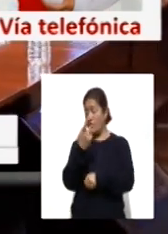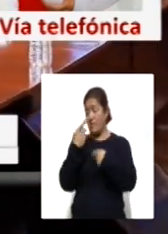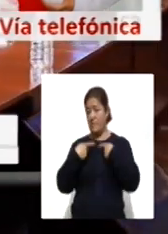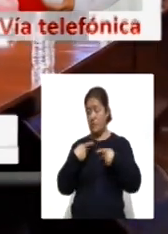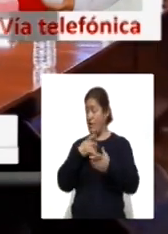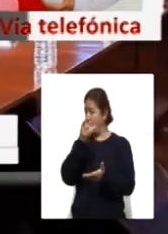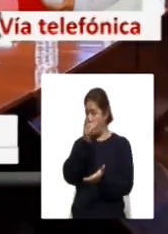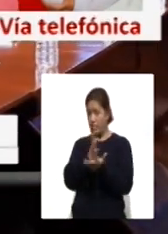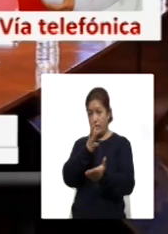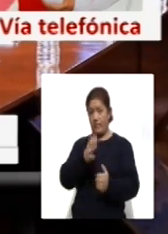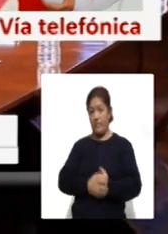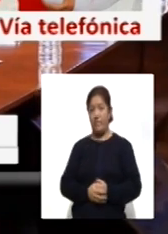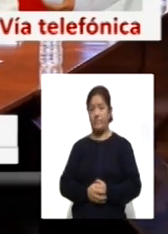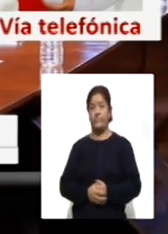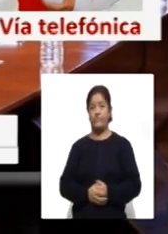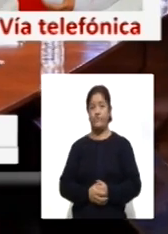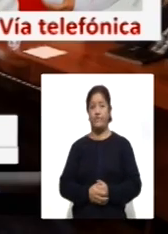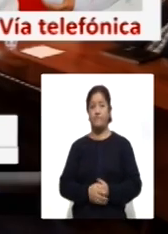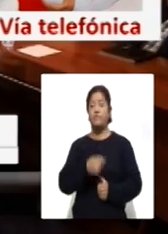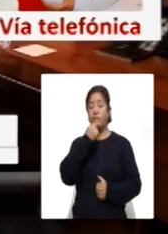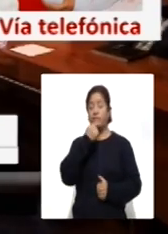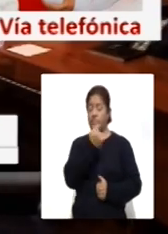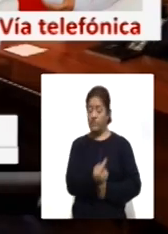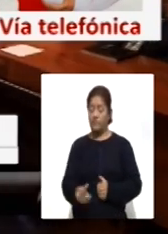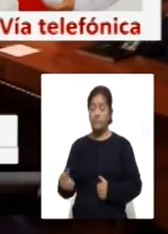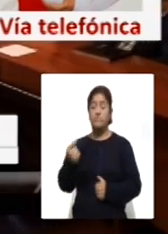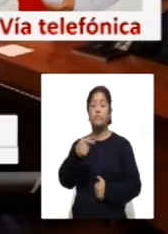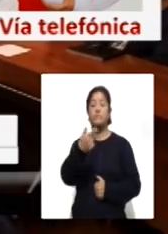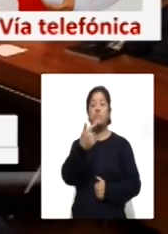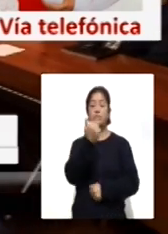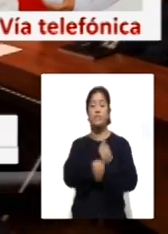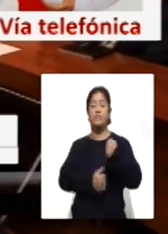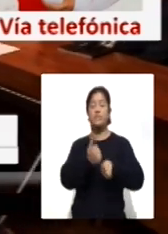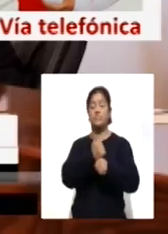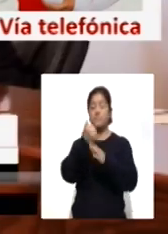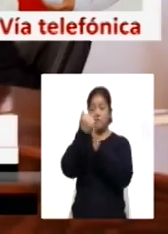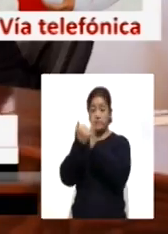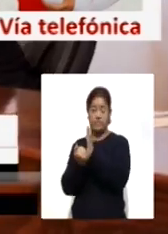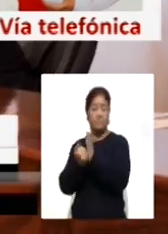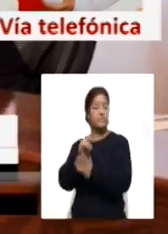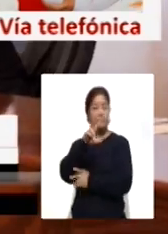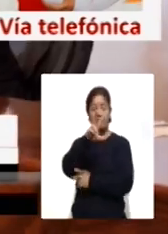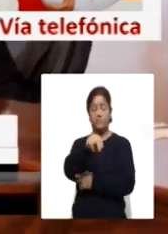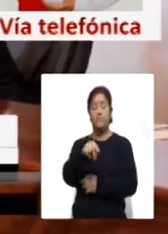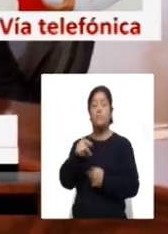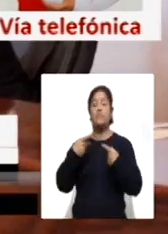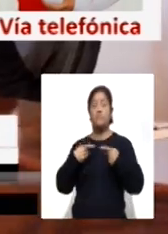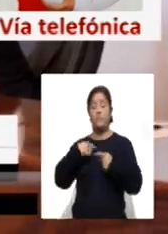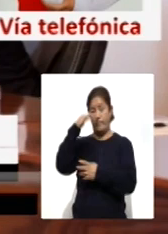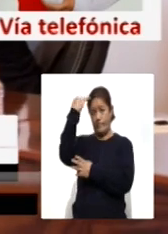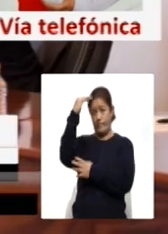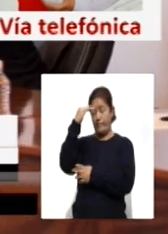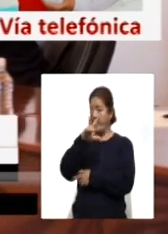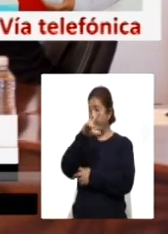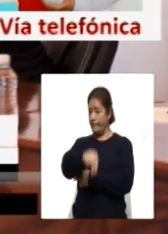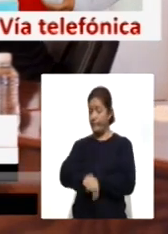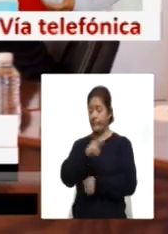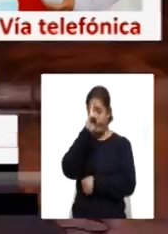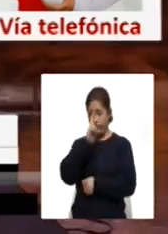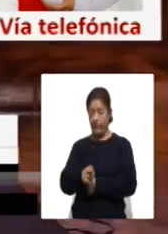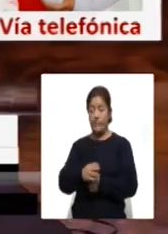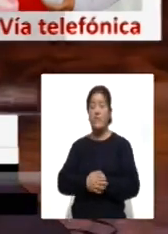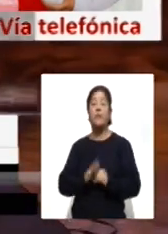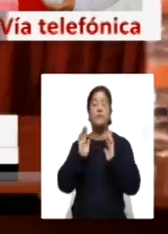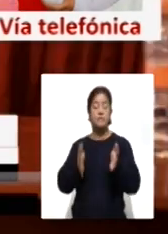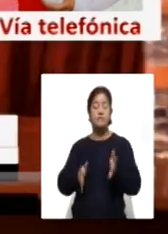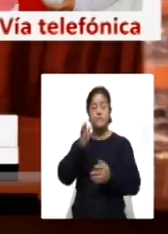y preferentemente no acudir con niños menores de 12 años y adultos mayores. Aislar auditorio son parte de los acuerdos que estableció